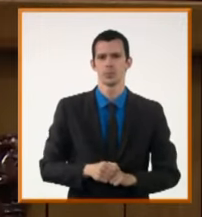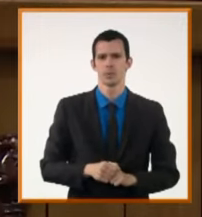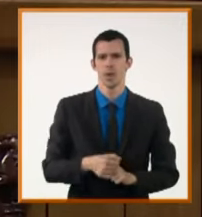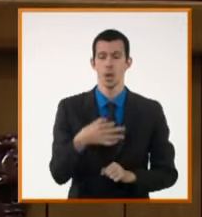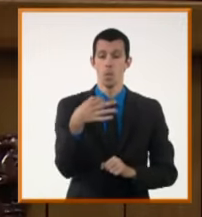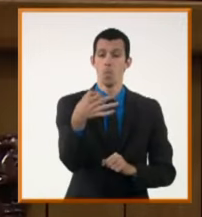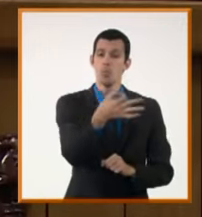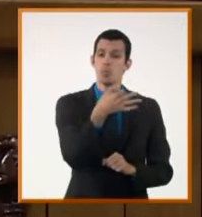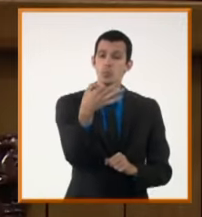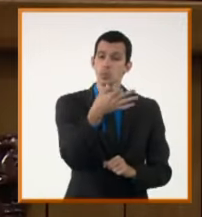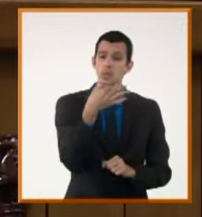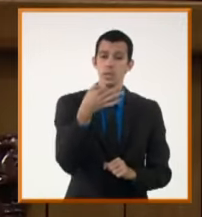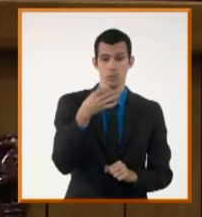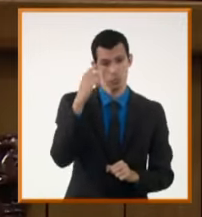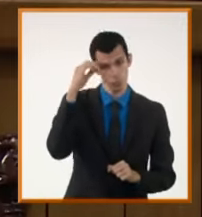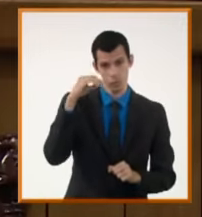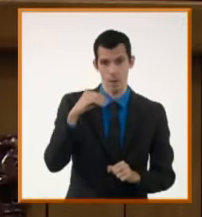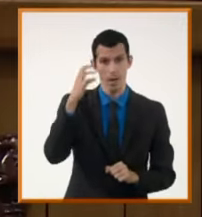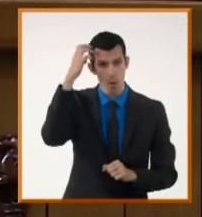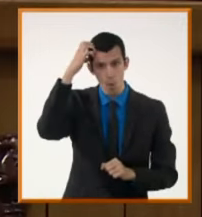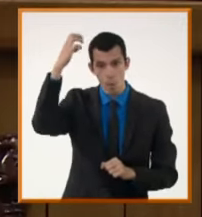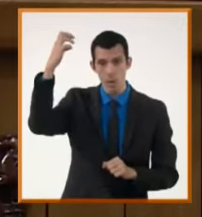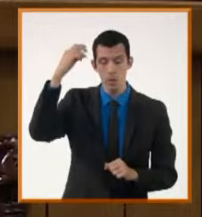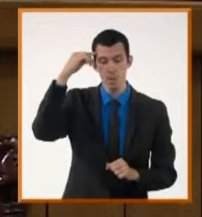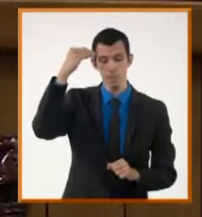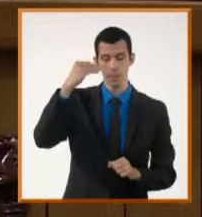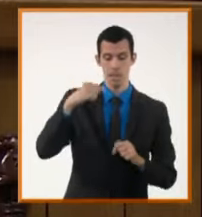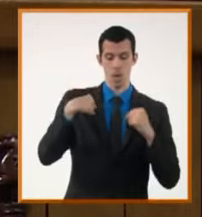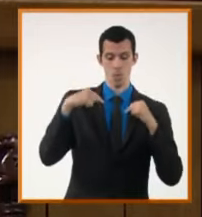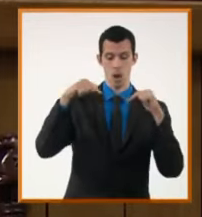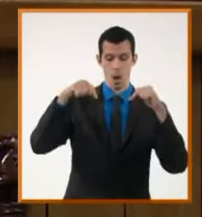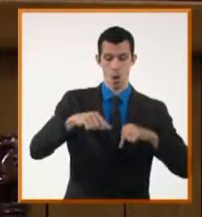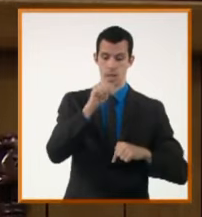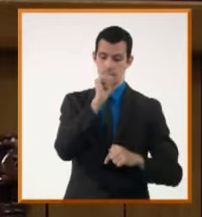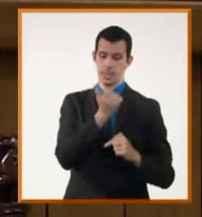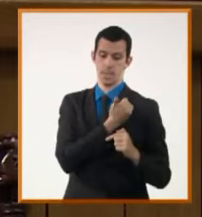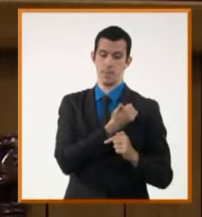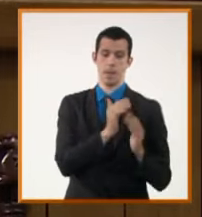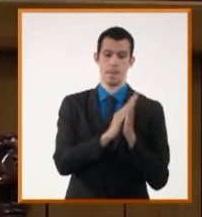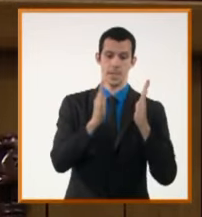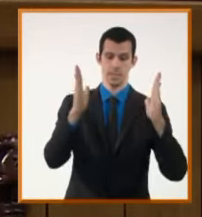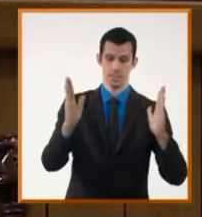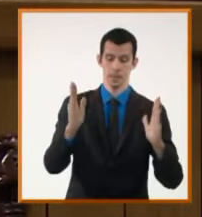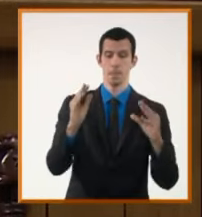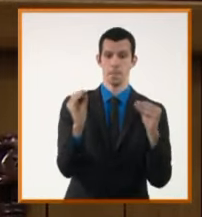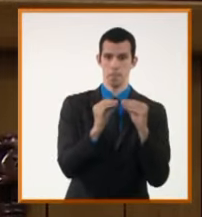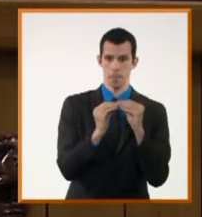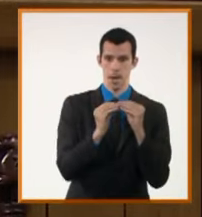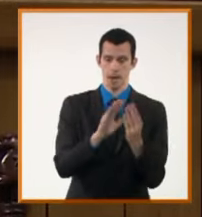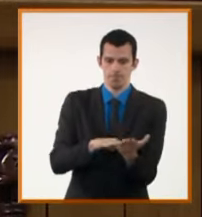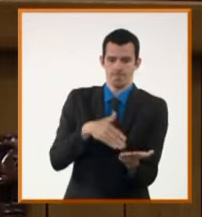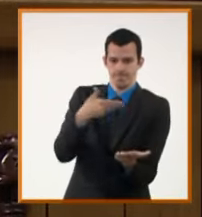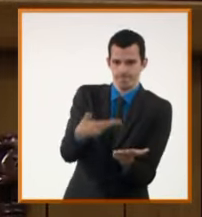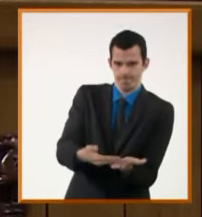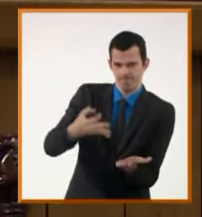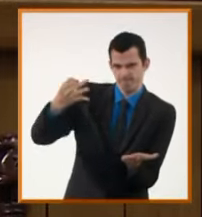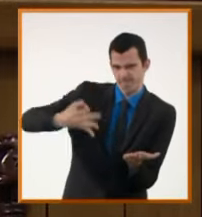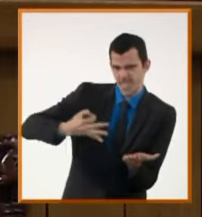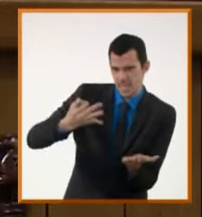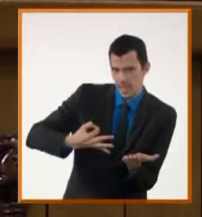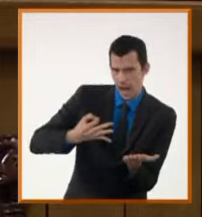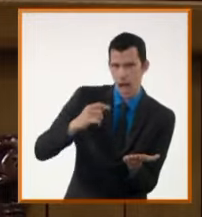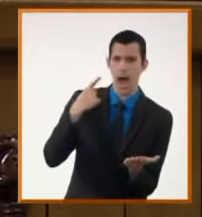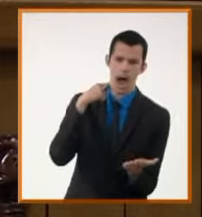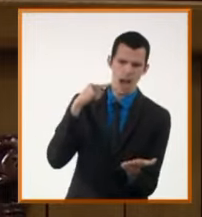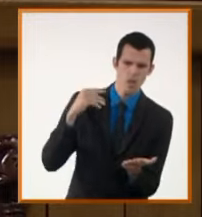aprobar el presupuesto del año que viene, sino junto con ese presupuesto tiene que presentarse allí por el intendente un